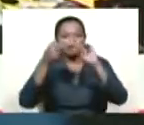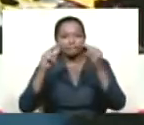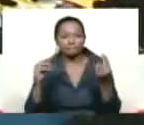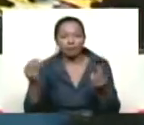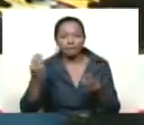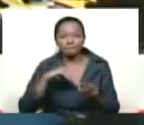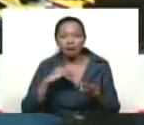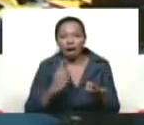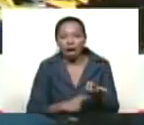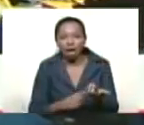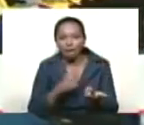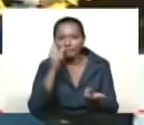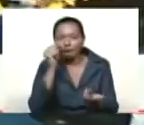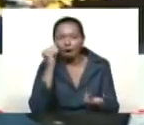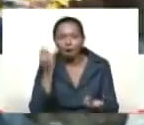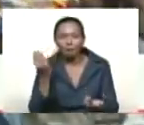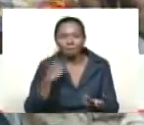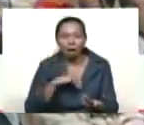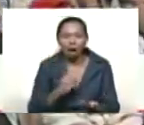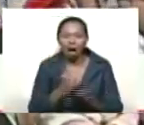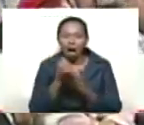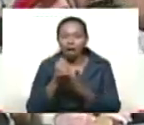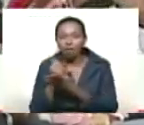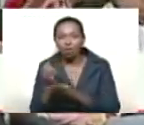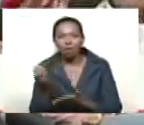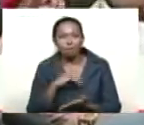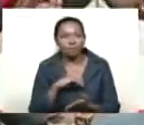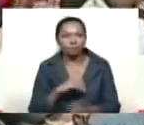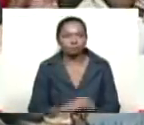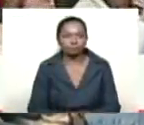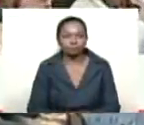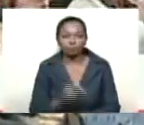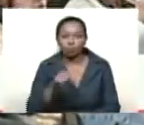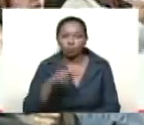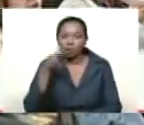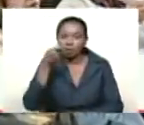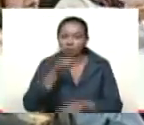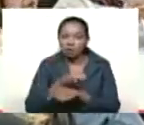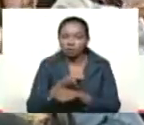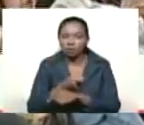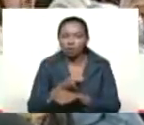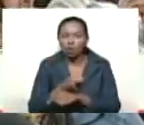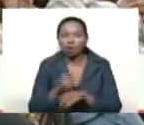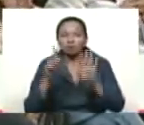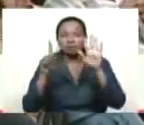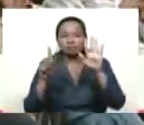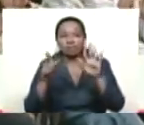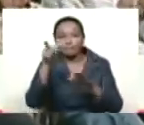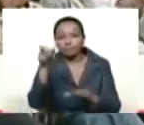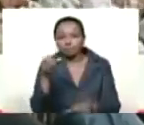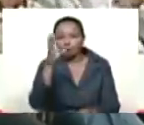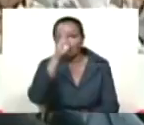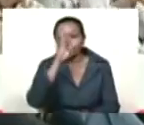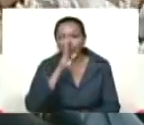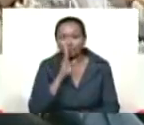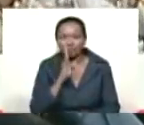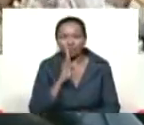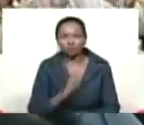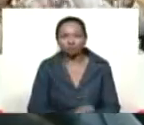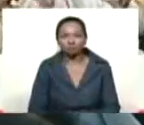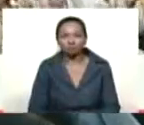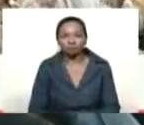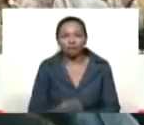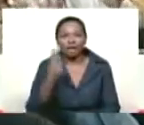y hermandad y cooperación. Se están graduando de Brasil 6 compatriotas brasileros. De